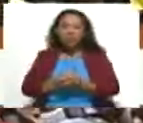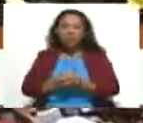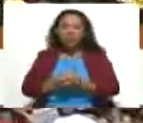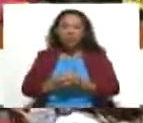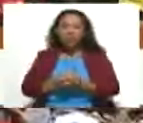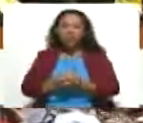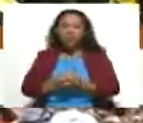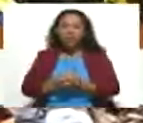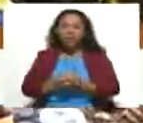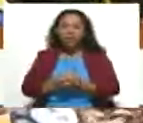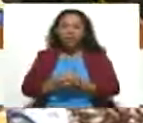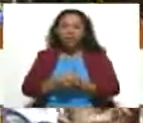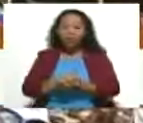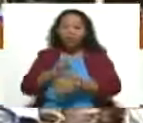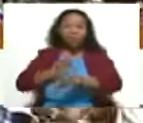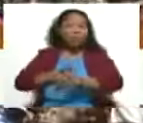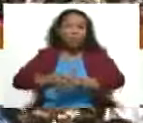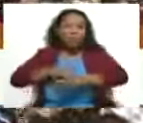Porque